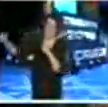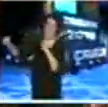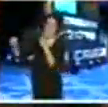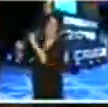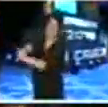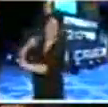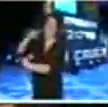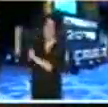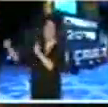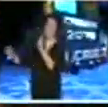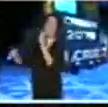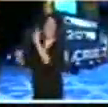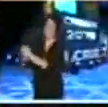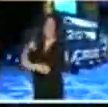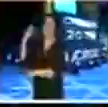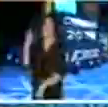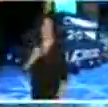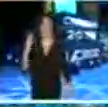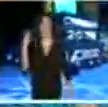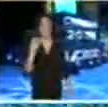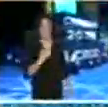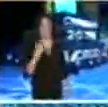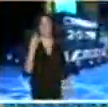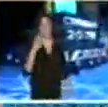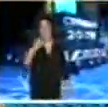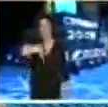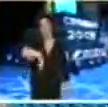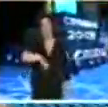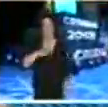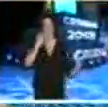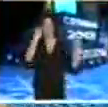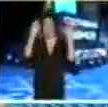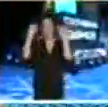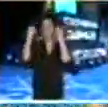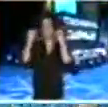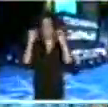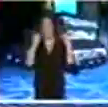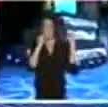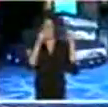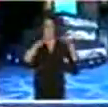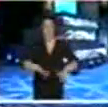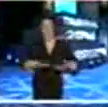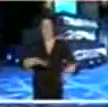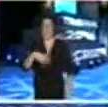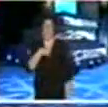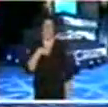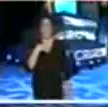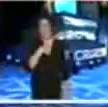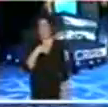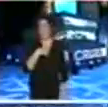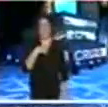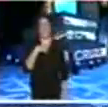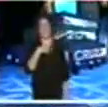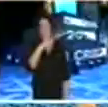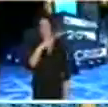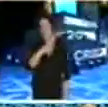que marcharnos ya. Y ya nos vamos, no nos